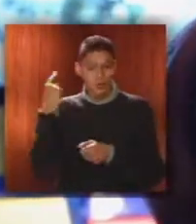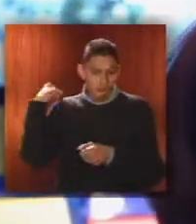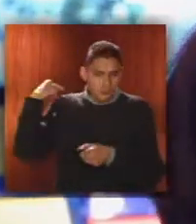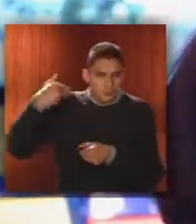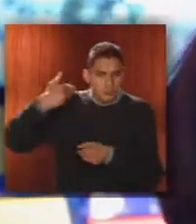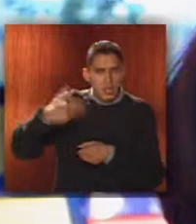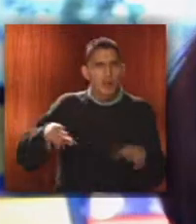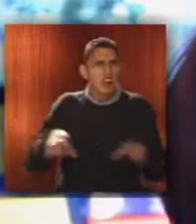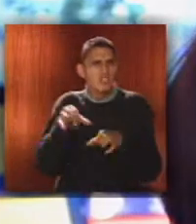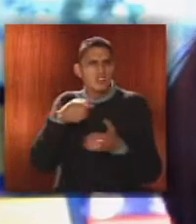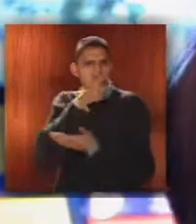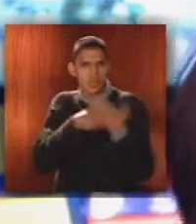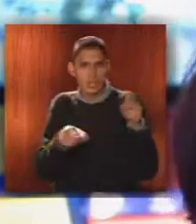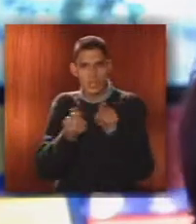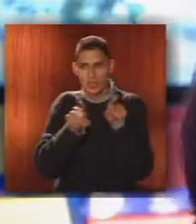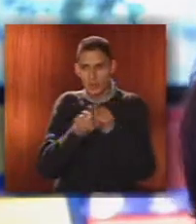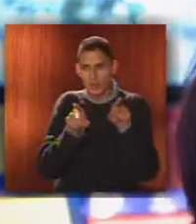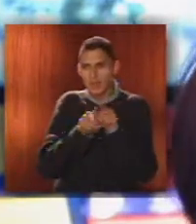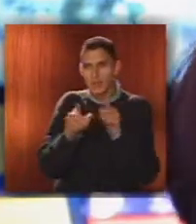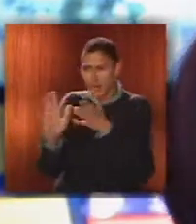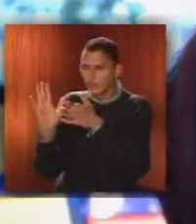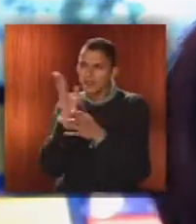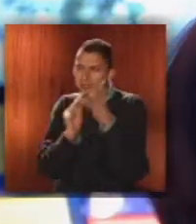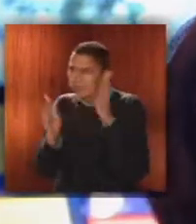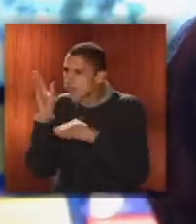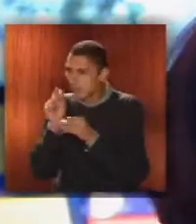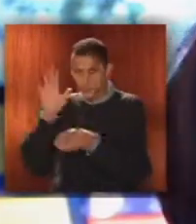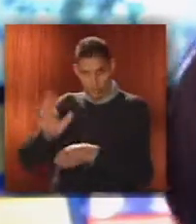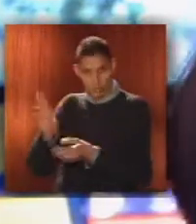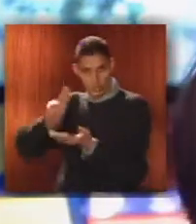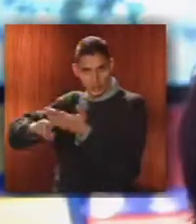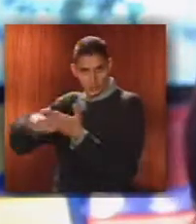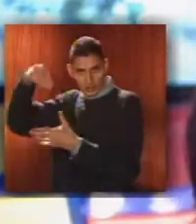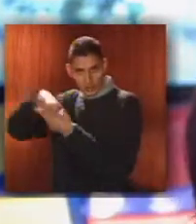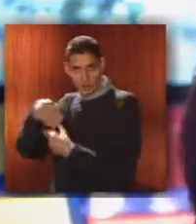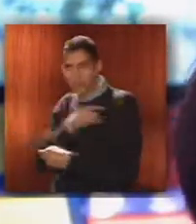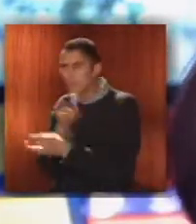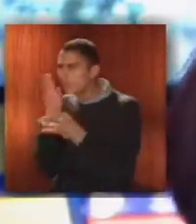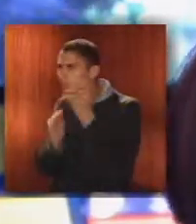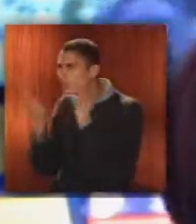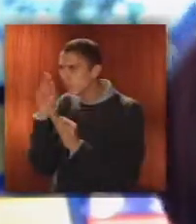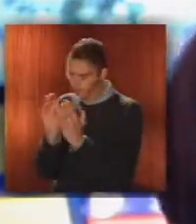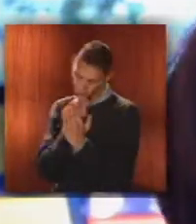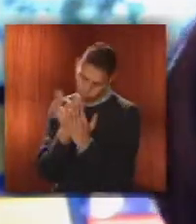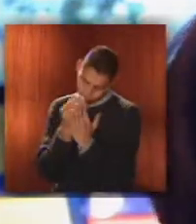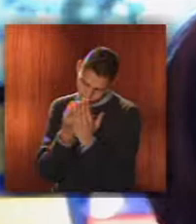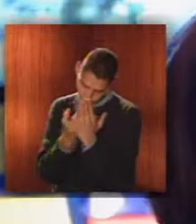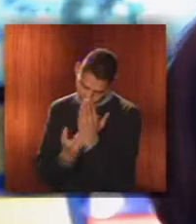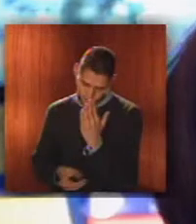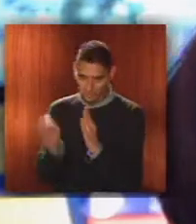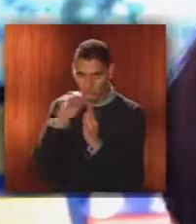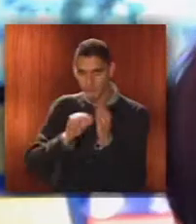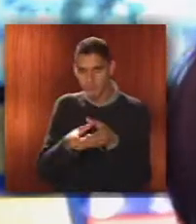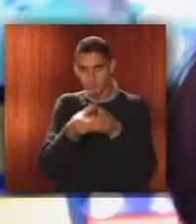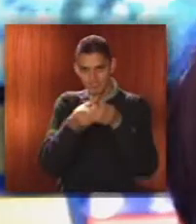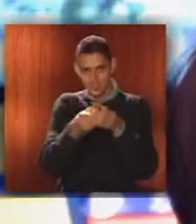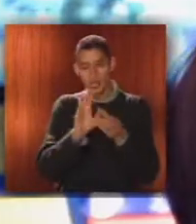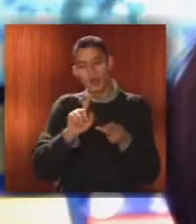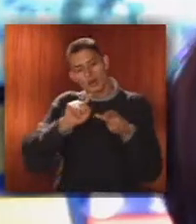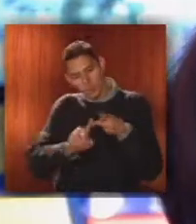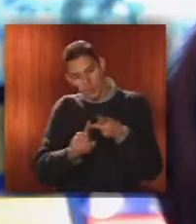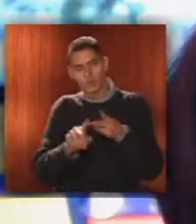acciones que se han desarrollado son la parte de recopilación y sistematización de la experiencia que tiene la universidad. Otra acción